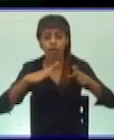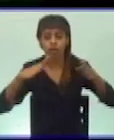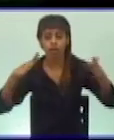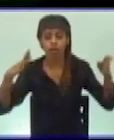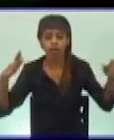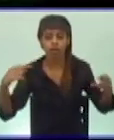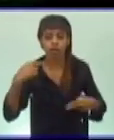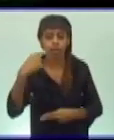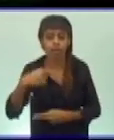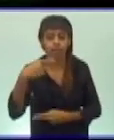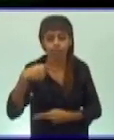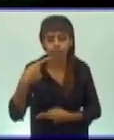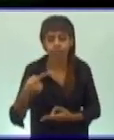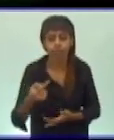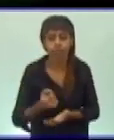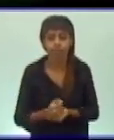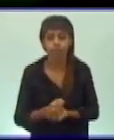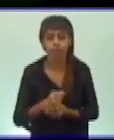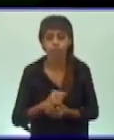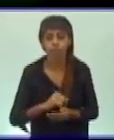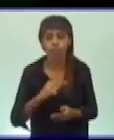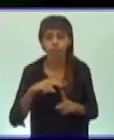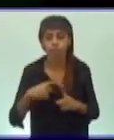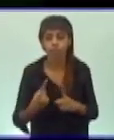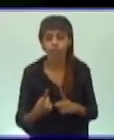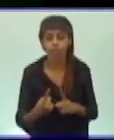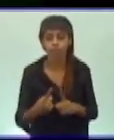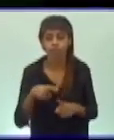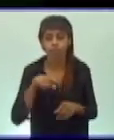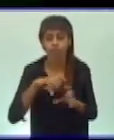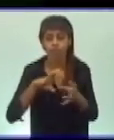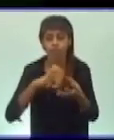que pase, porque esa ola la forman los